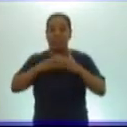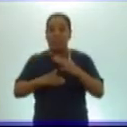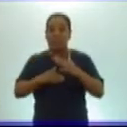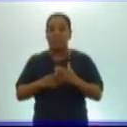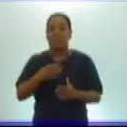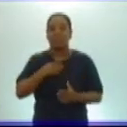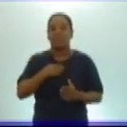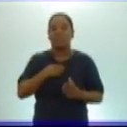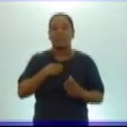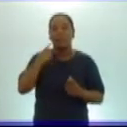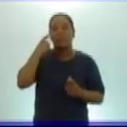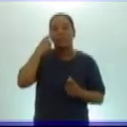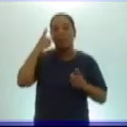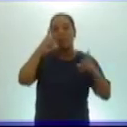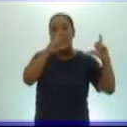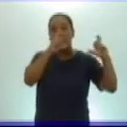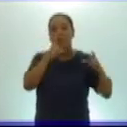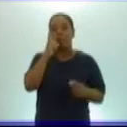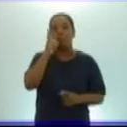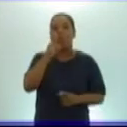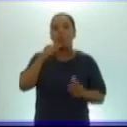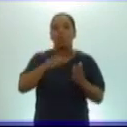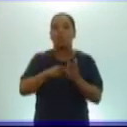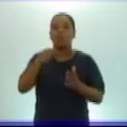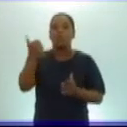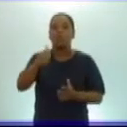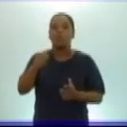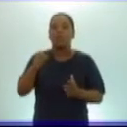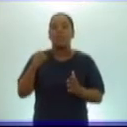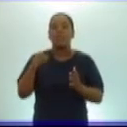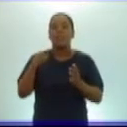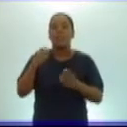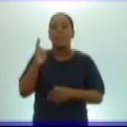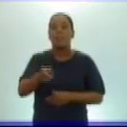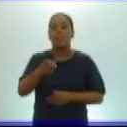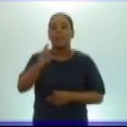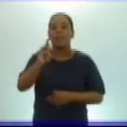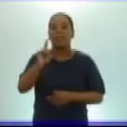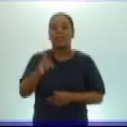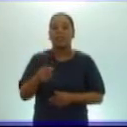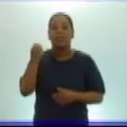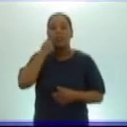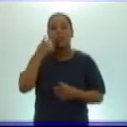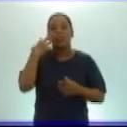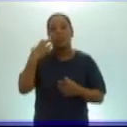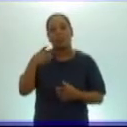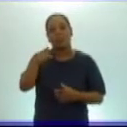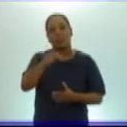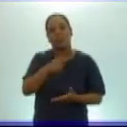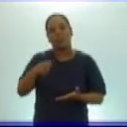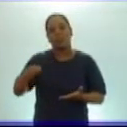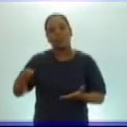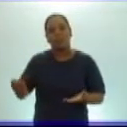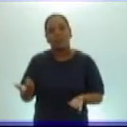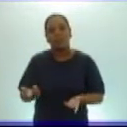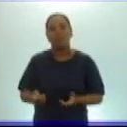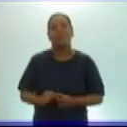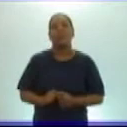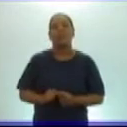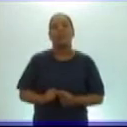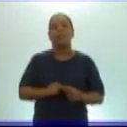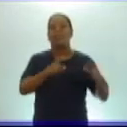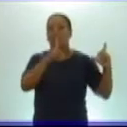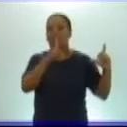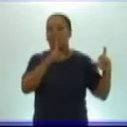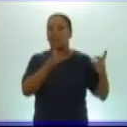figura 1.10 del libro de texto de la página 15. Lo más importante es que ustedes anoten esa figura,